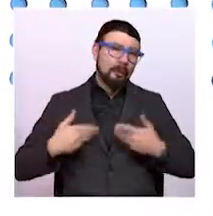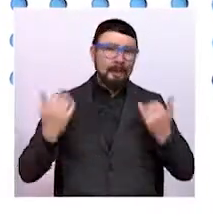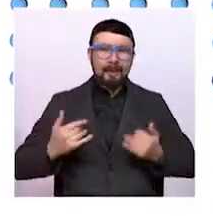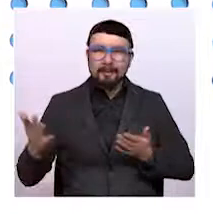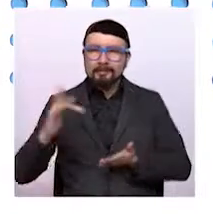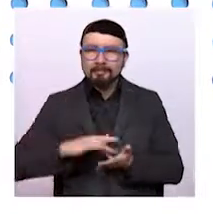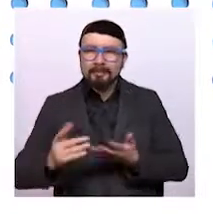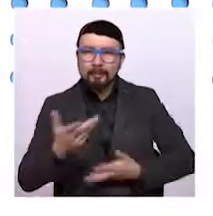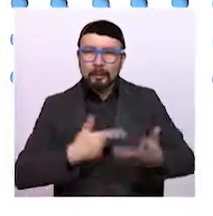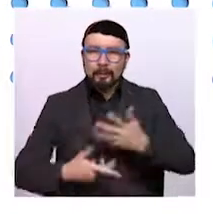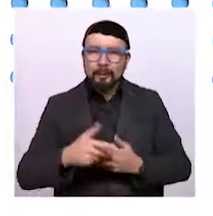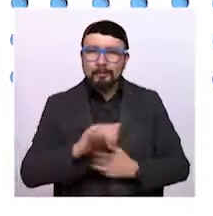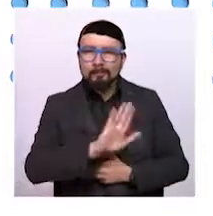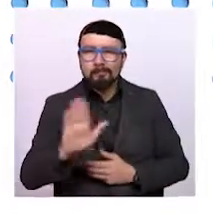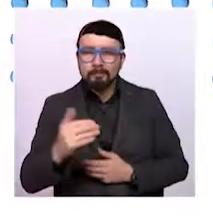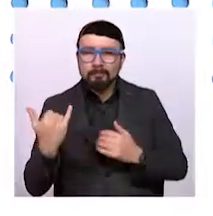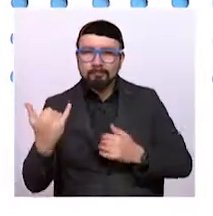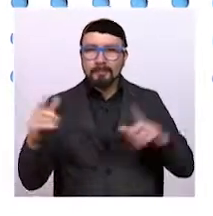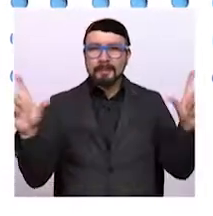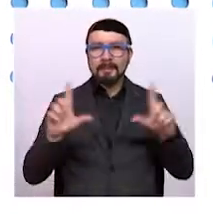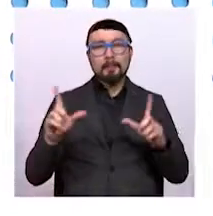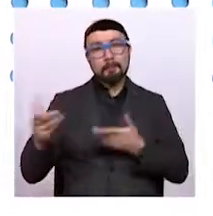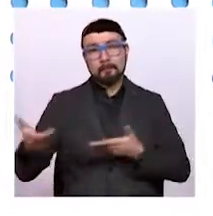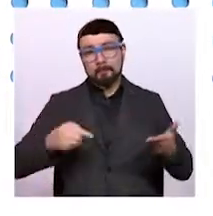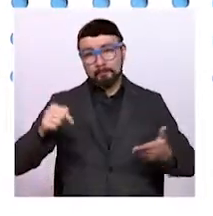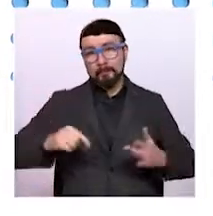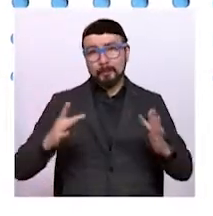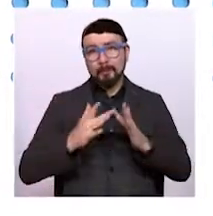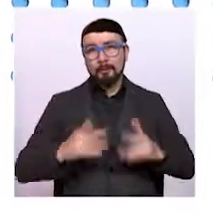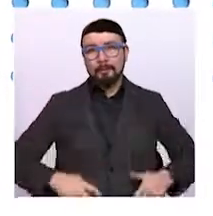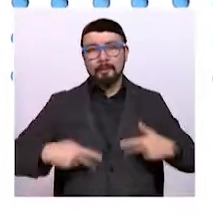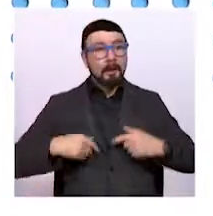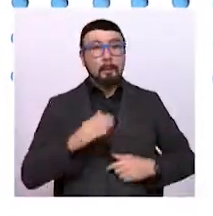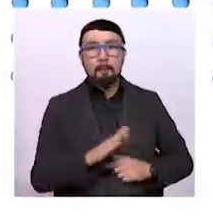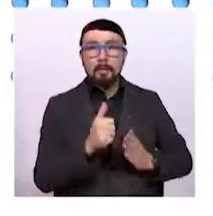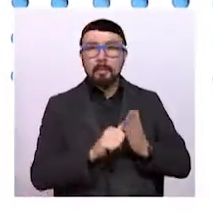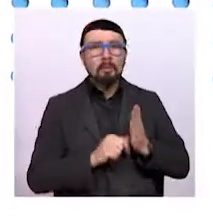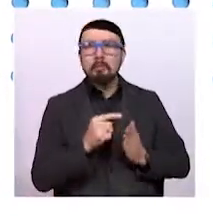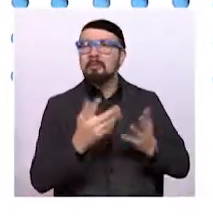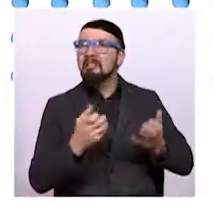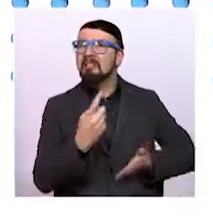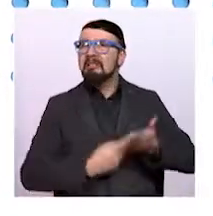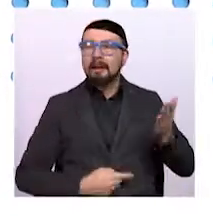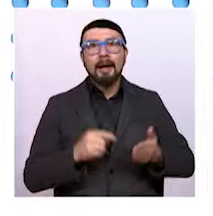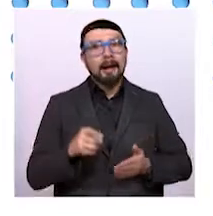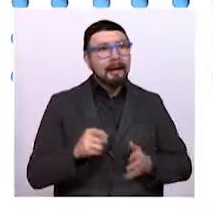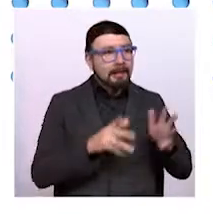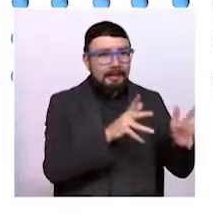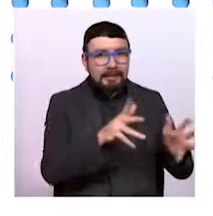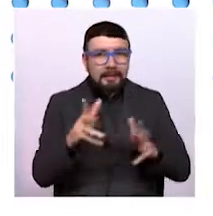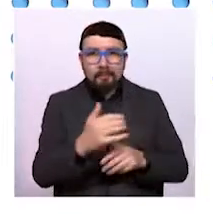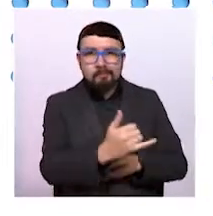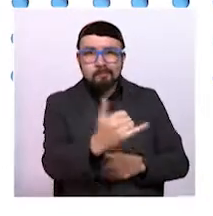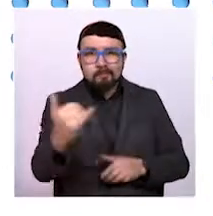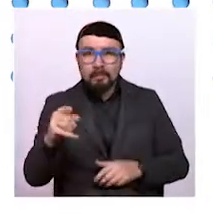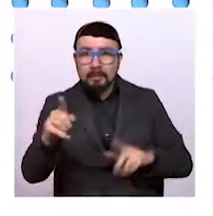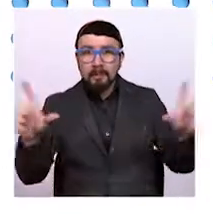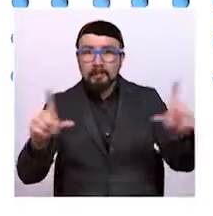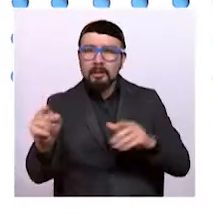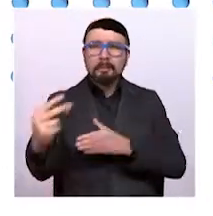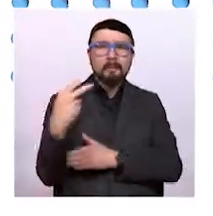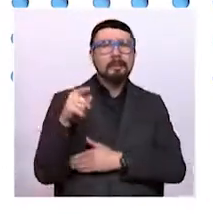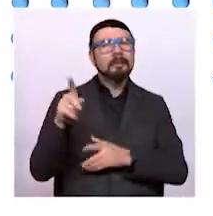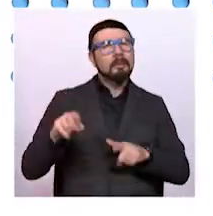compartiendo este espacio bienvenidos a conexión vital un programa que busca educar a todas las personas que nos están viendo y generar conciencia